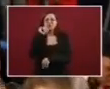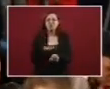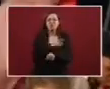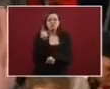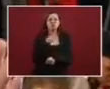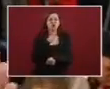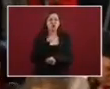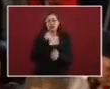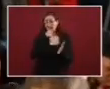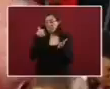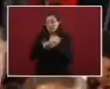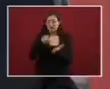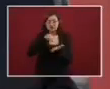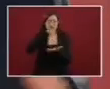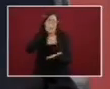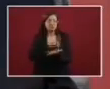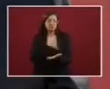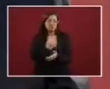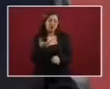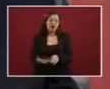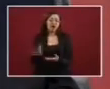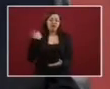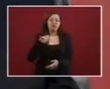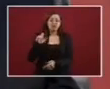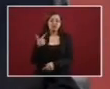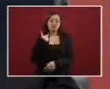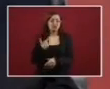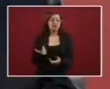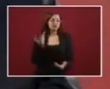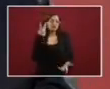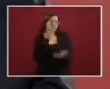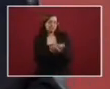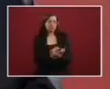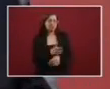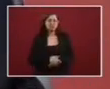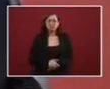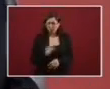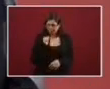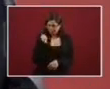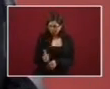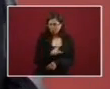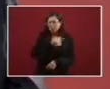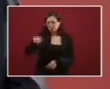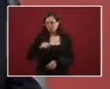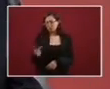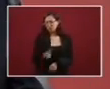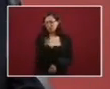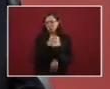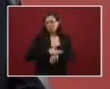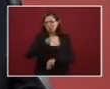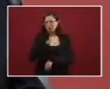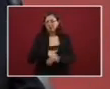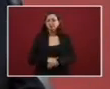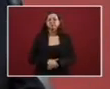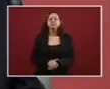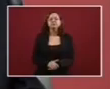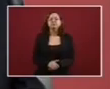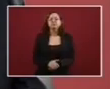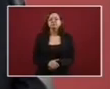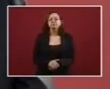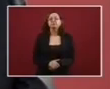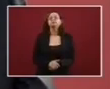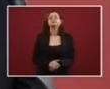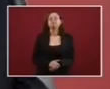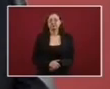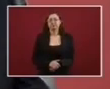penales y si me pueden me permite una pregunta después si estamos procurando que haya trabajo